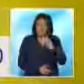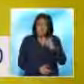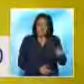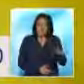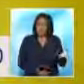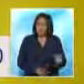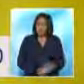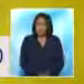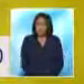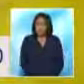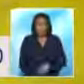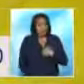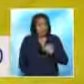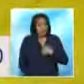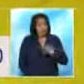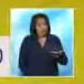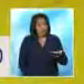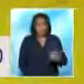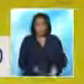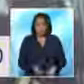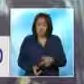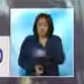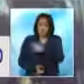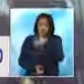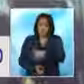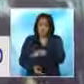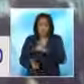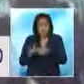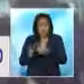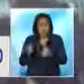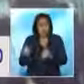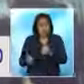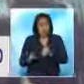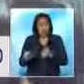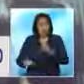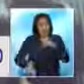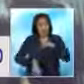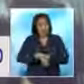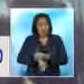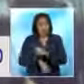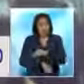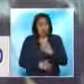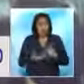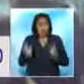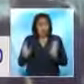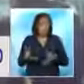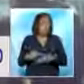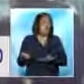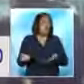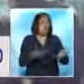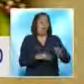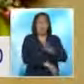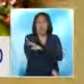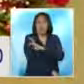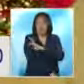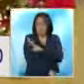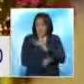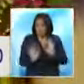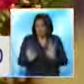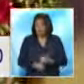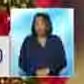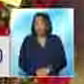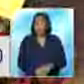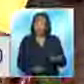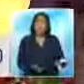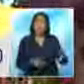un... Lamentablemente el conductor ha estado en estado de ebriedad. En la actualidad se encuentra detenido y ha sido puesto a disposición de la fiscalía. Los